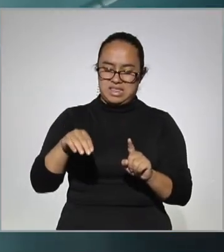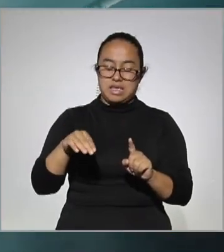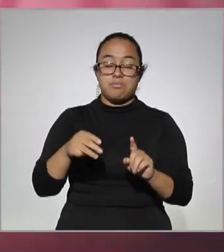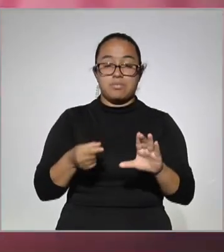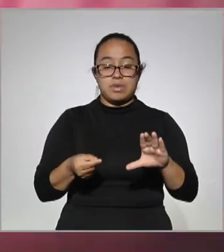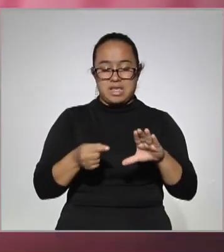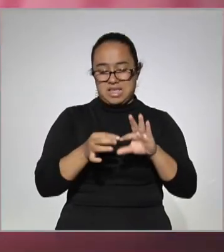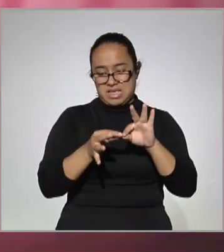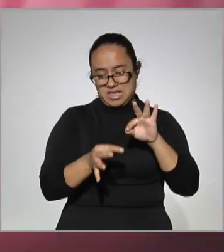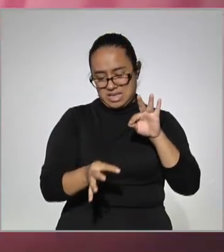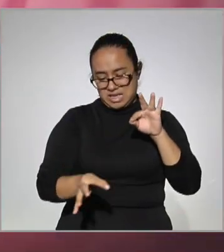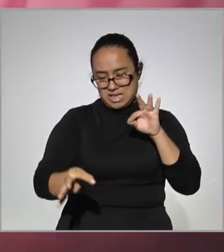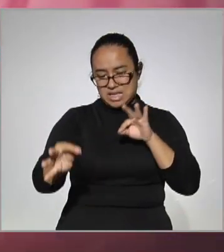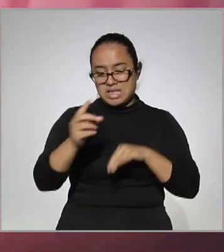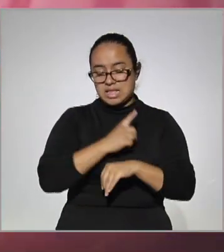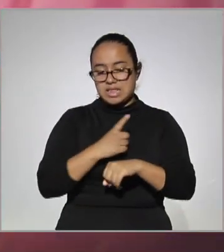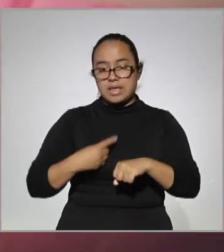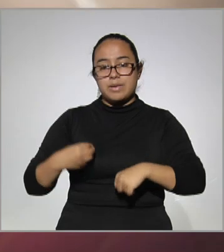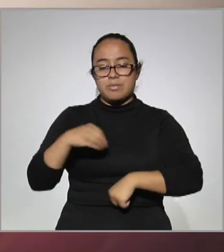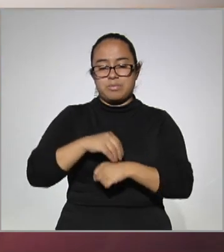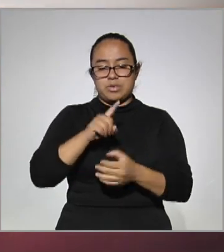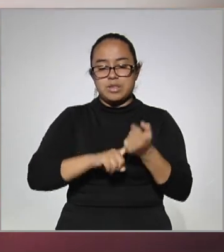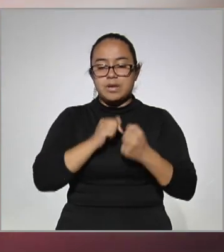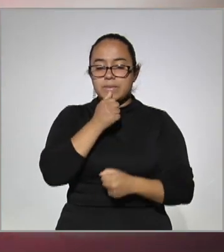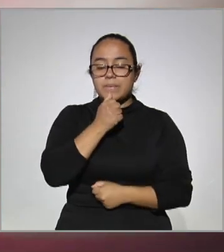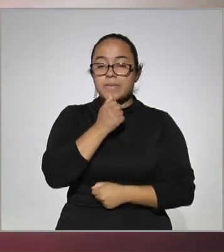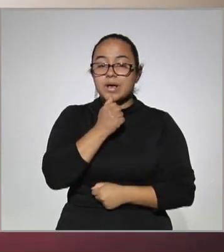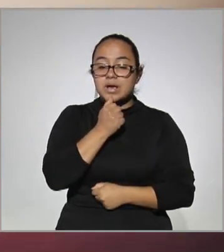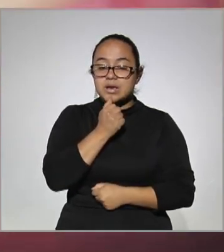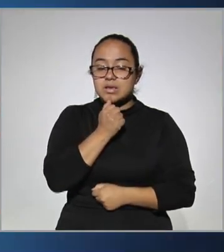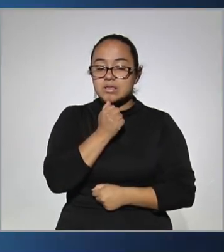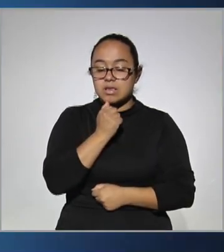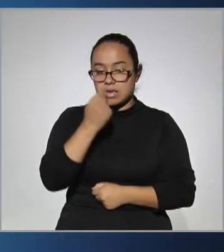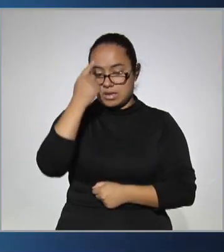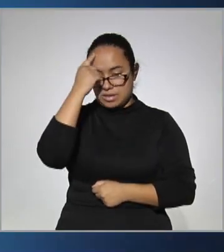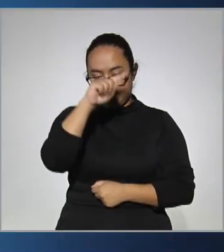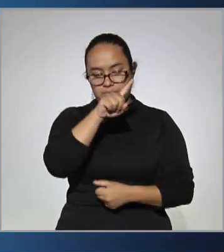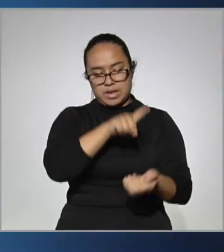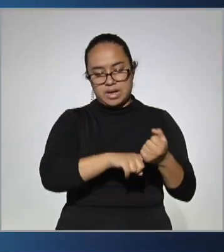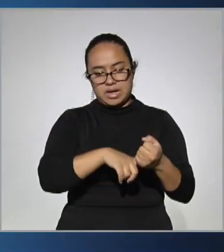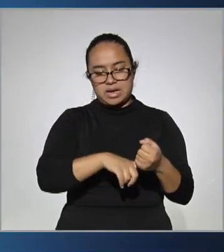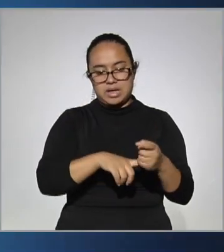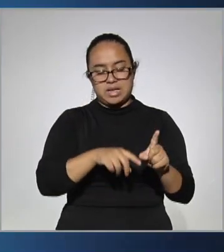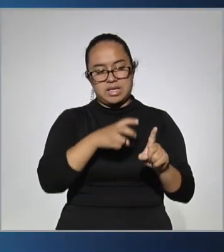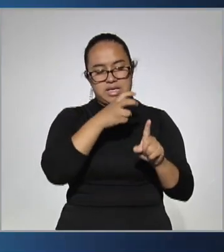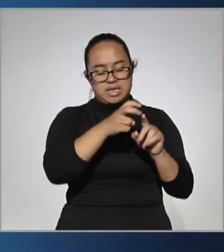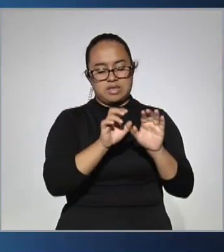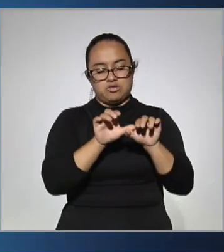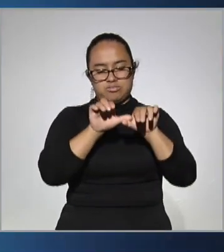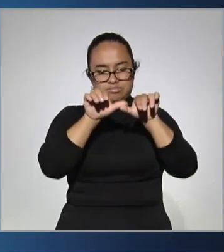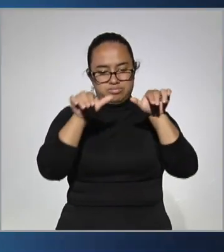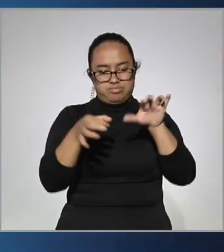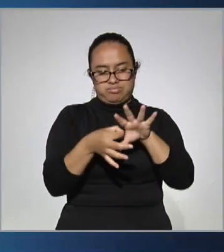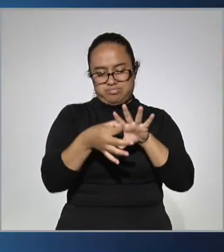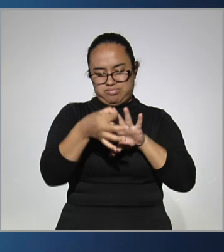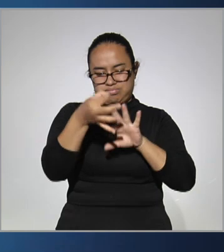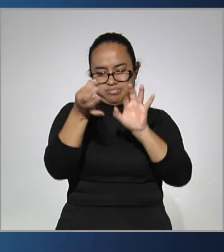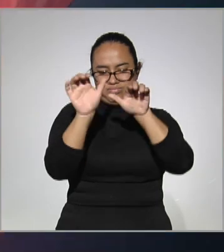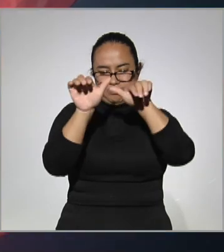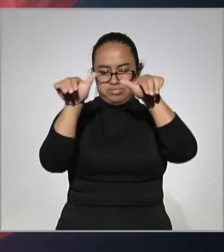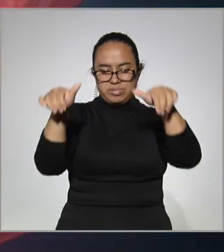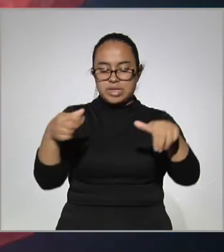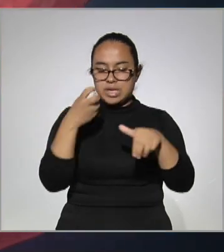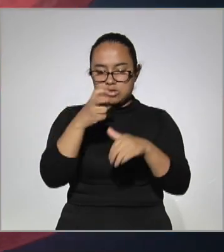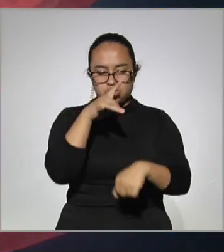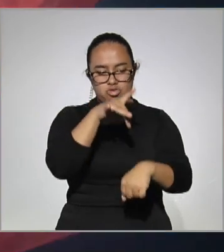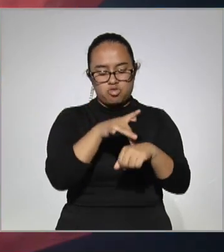manera, larga, que se tiene que colocar en la vagina para que esté en contacto directo con el cuello, con el cervicuterino.